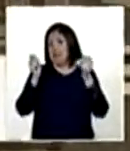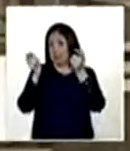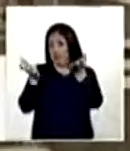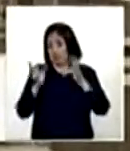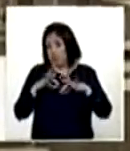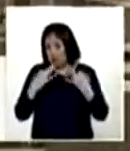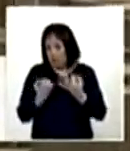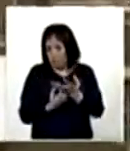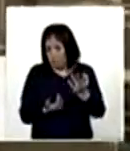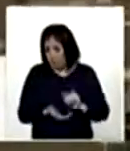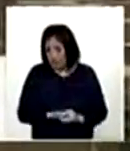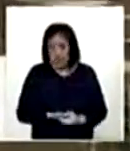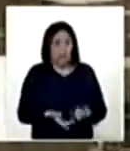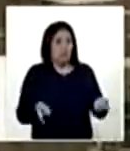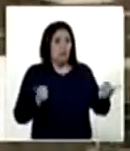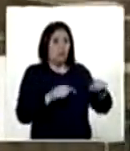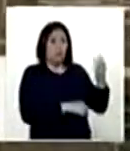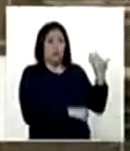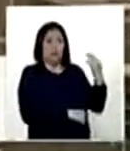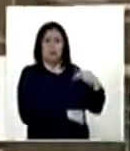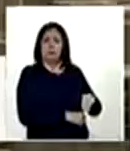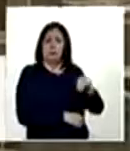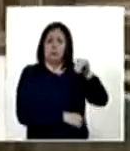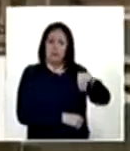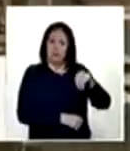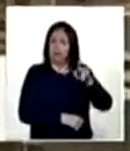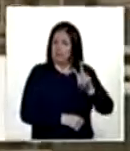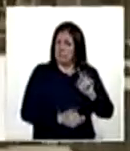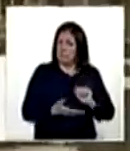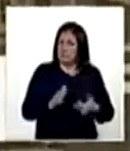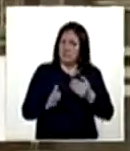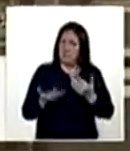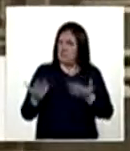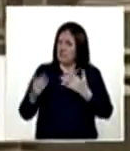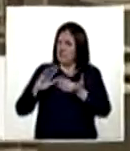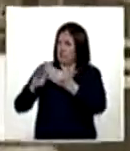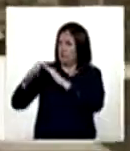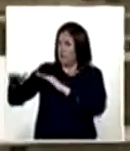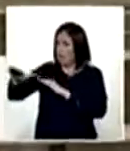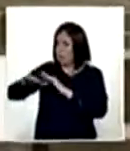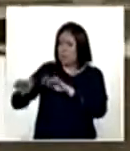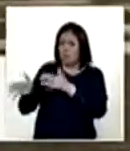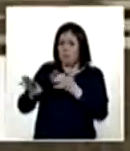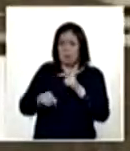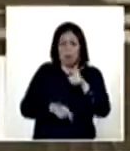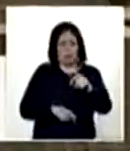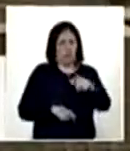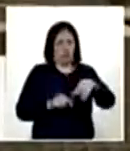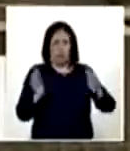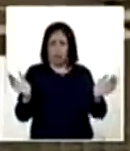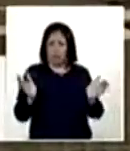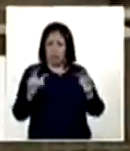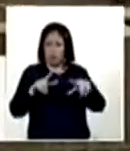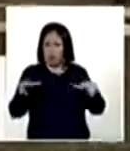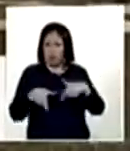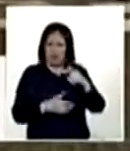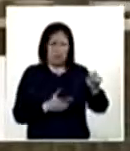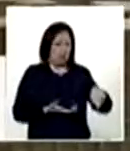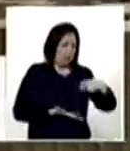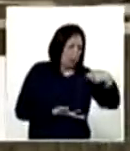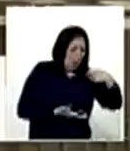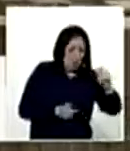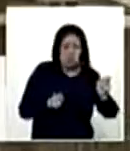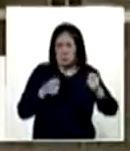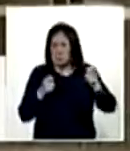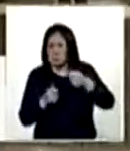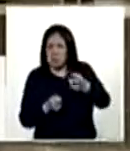familiares. Es como cuando Mario Vargas Llosa habla de la ciudad de los muertos, ¿no? Finalmente lo que estamos viendo ahora es un pequeño lugar donde se come, se celebra, se va,